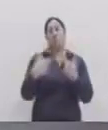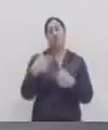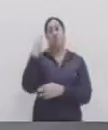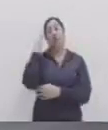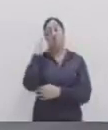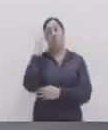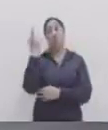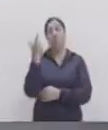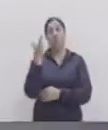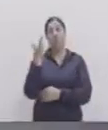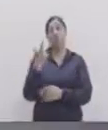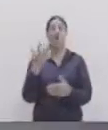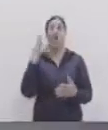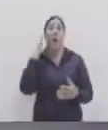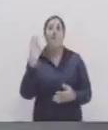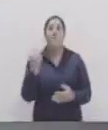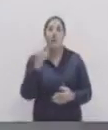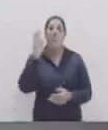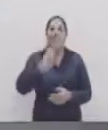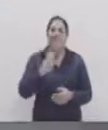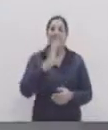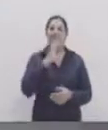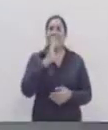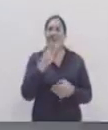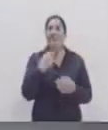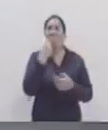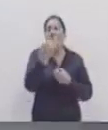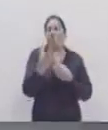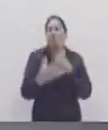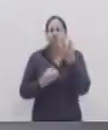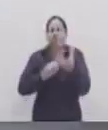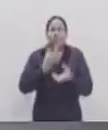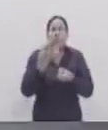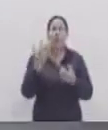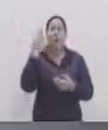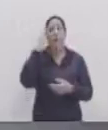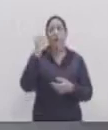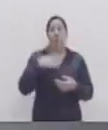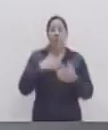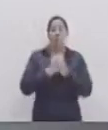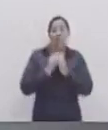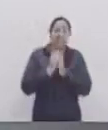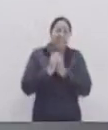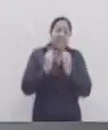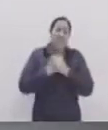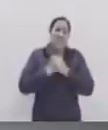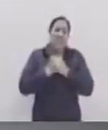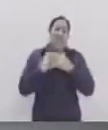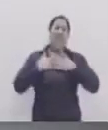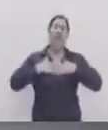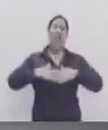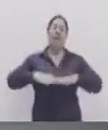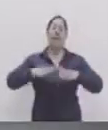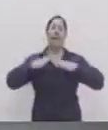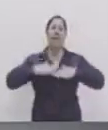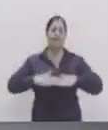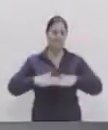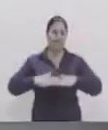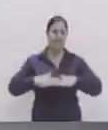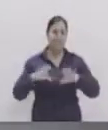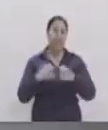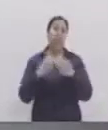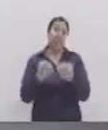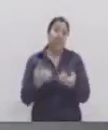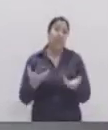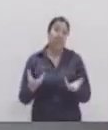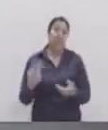la situación, como que dicen que las penas compartidas se hacen menos, ¿verdad? O más alivianadas. Entonces nosotros lo que tenemos